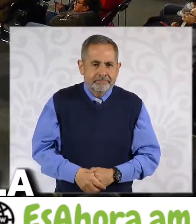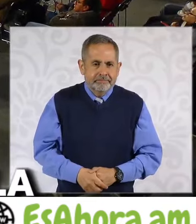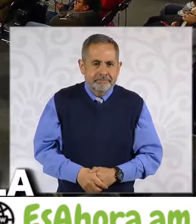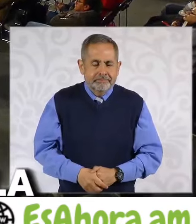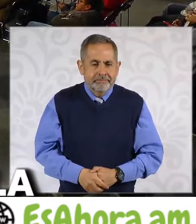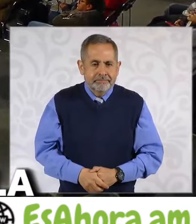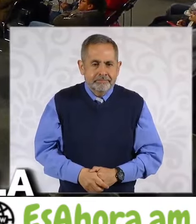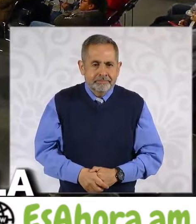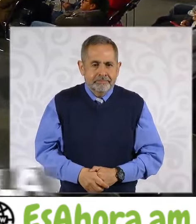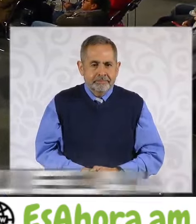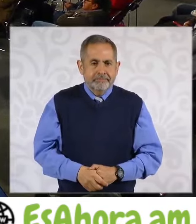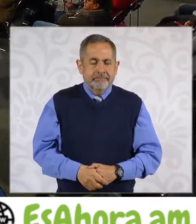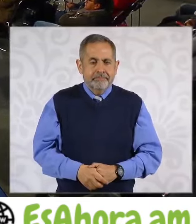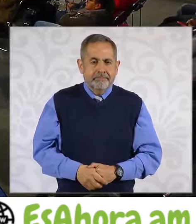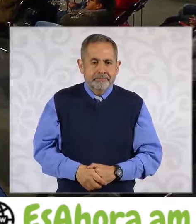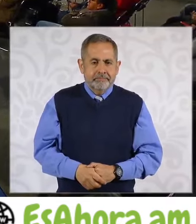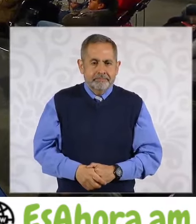El toro